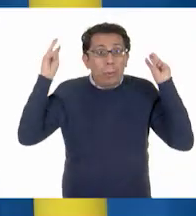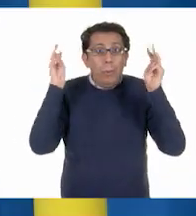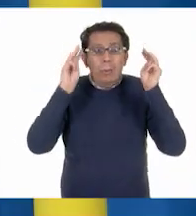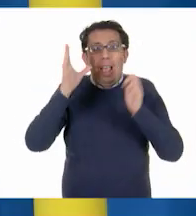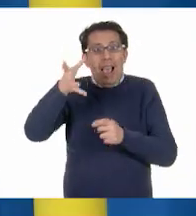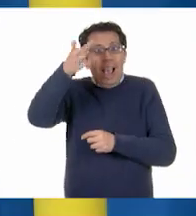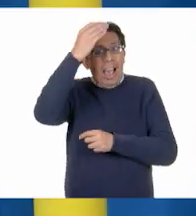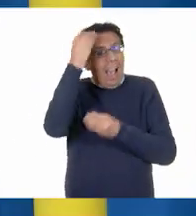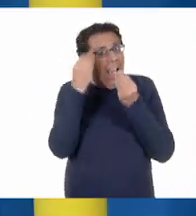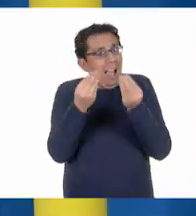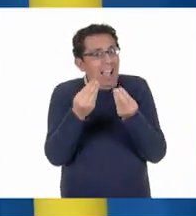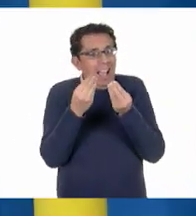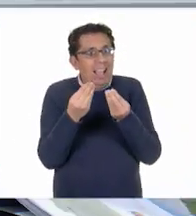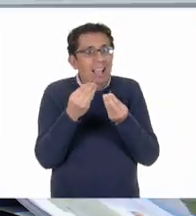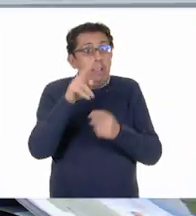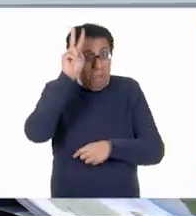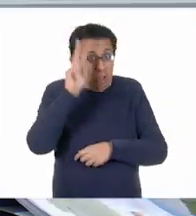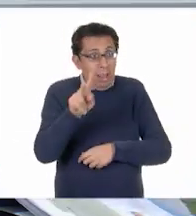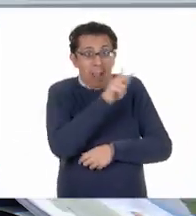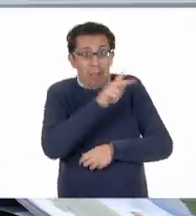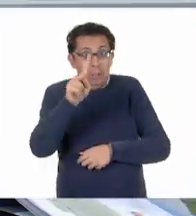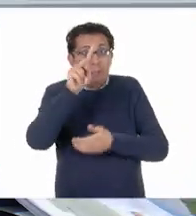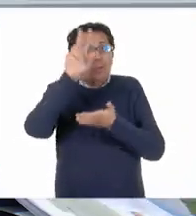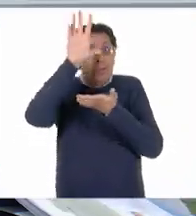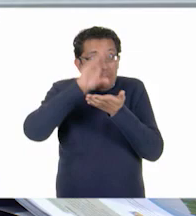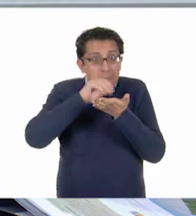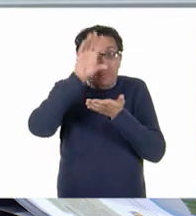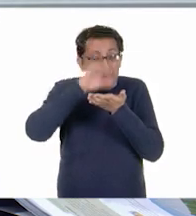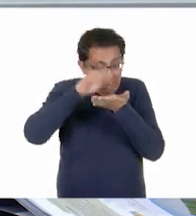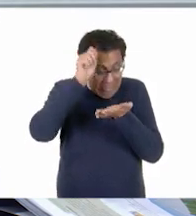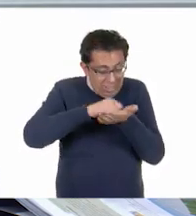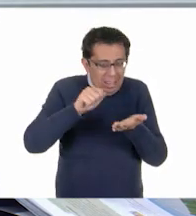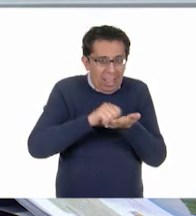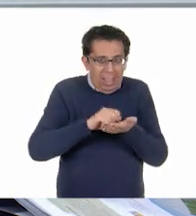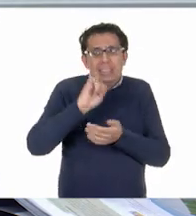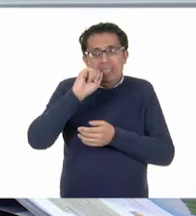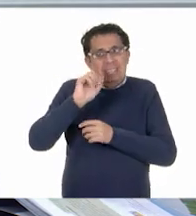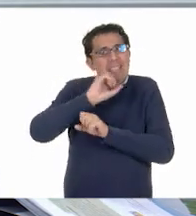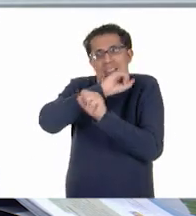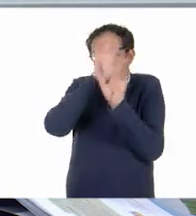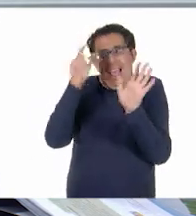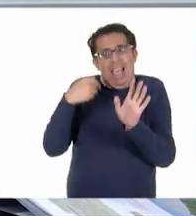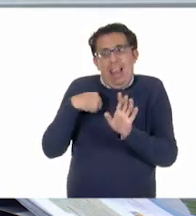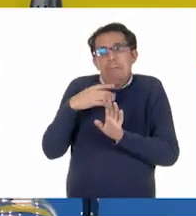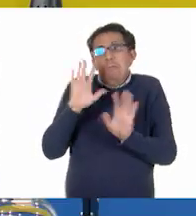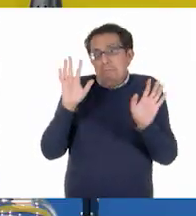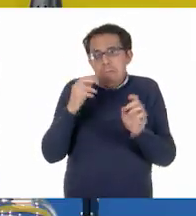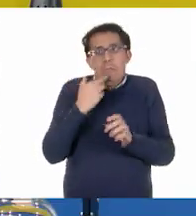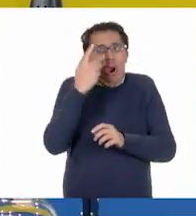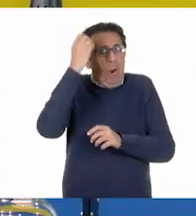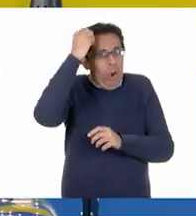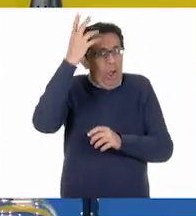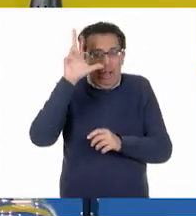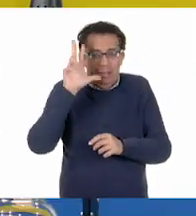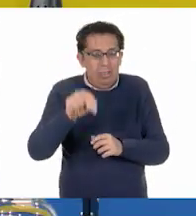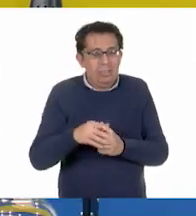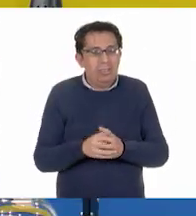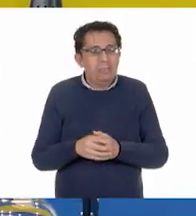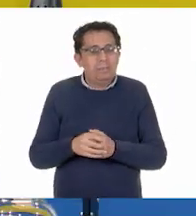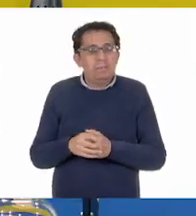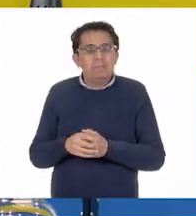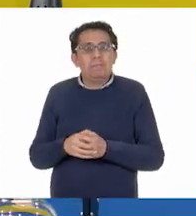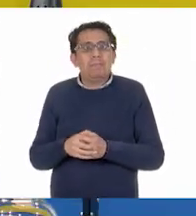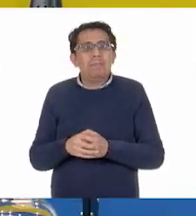fuimos anotando todo, ¿verdad, Ale? Ah, sí, claro. Por si se nos olvida algo. Yo la verdad es que cada